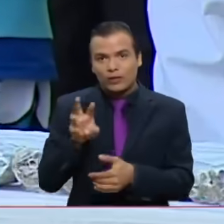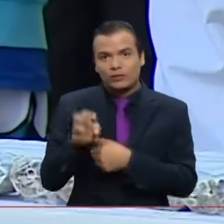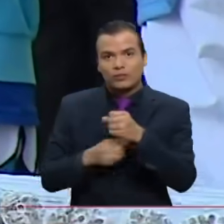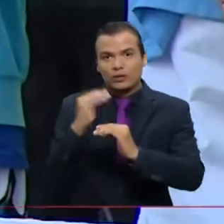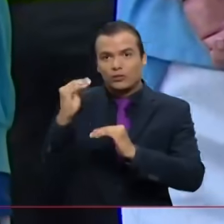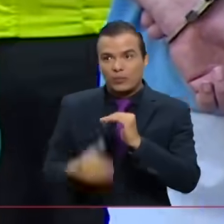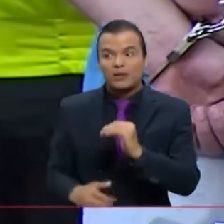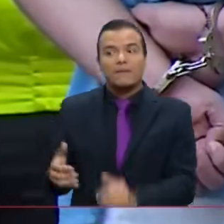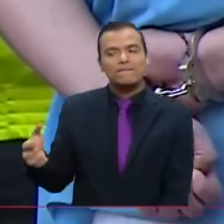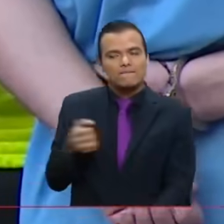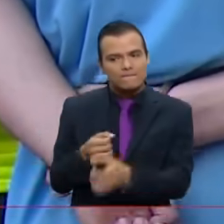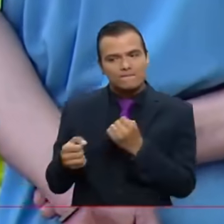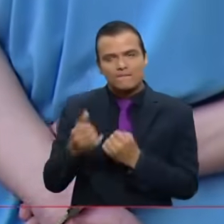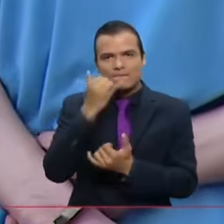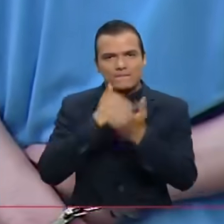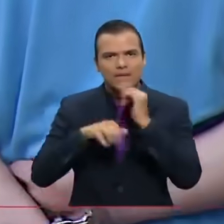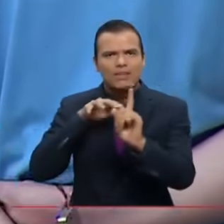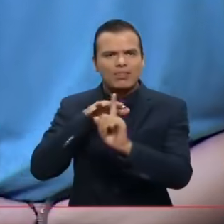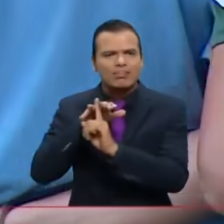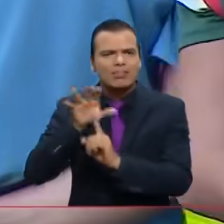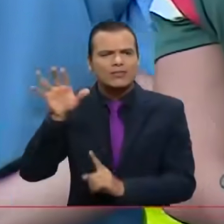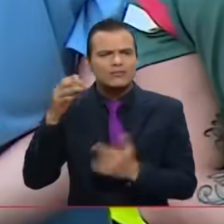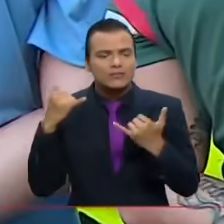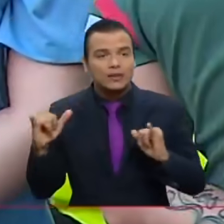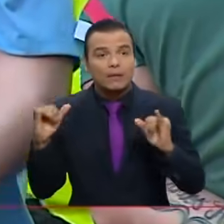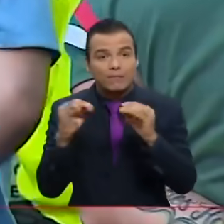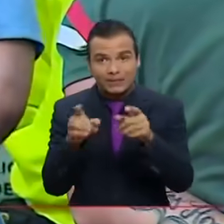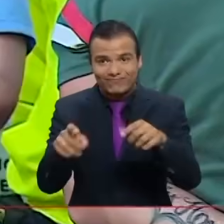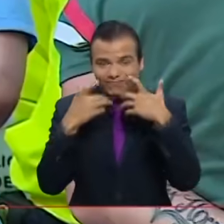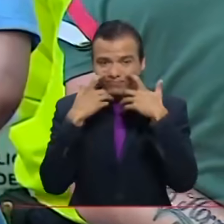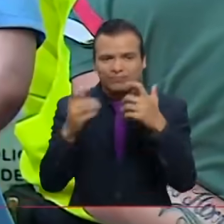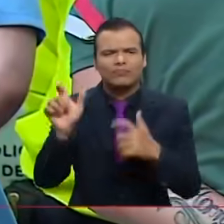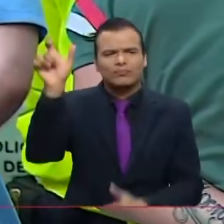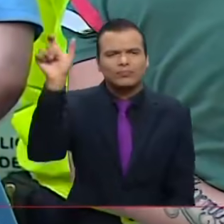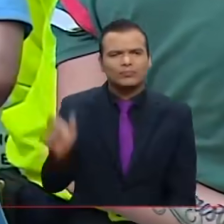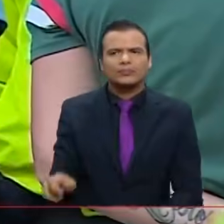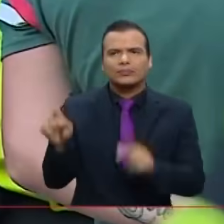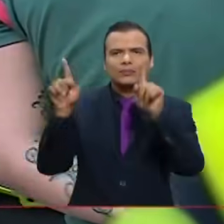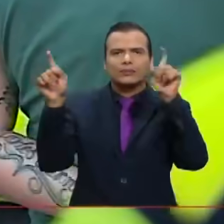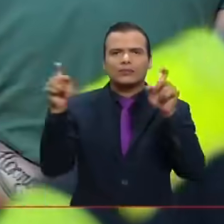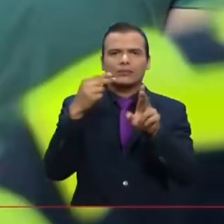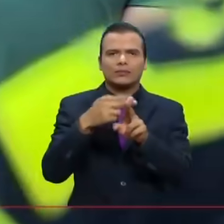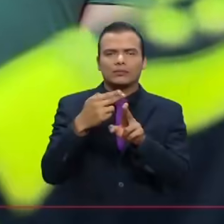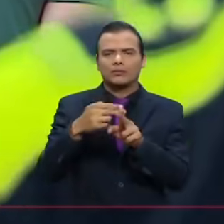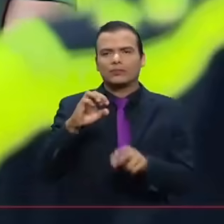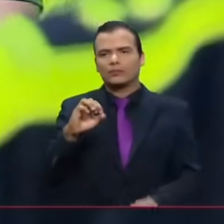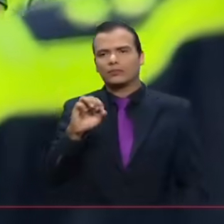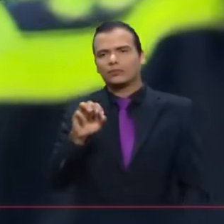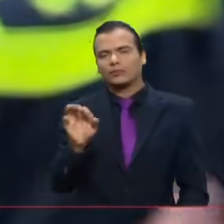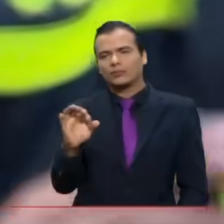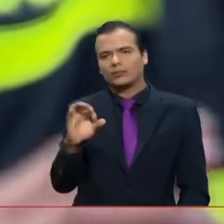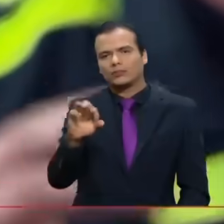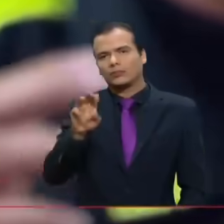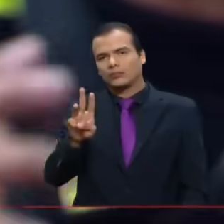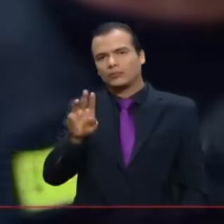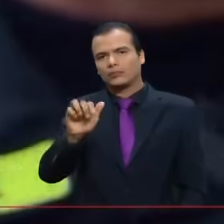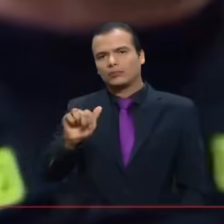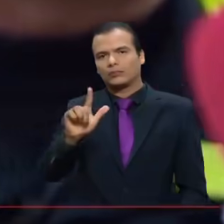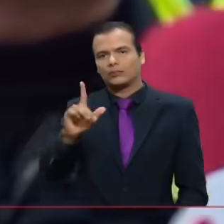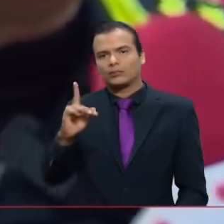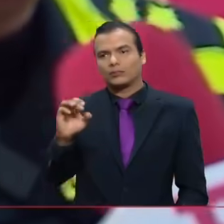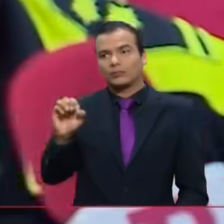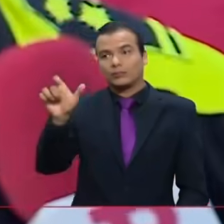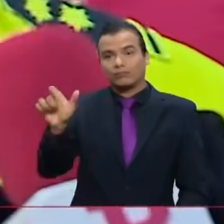estos delitos. Ya. Aquí debemos resaltar la captura de alias Osvaldo. Alias Osvaldo es el encargado de dinamizar las